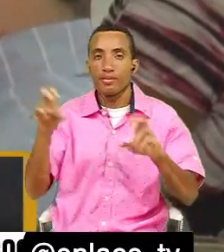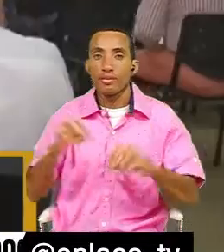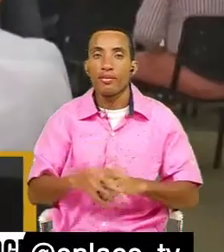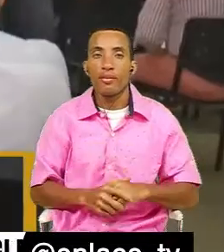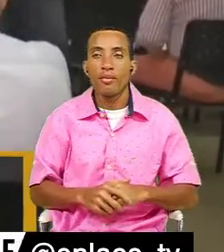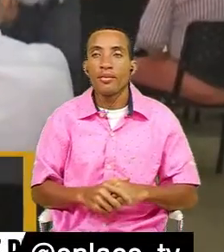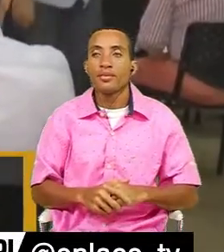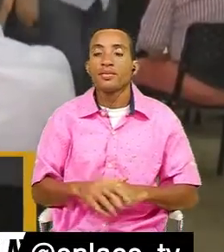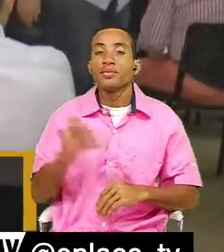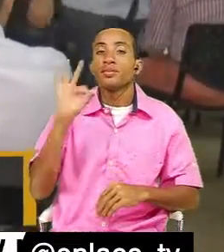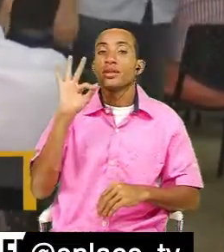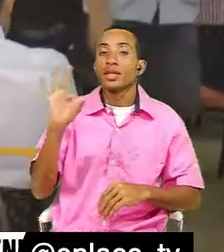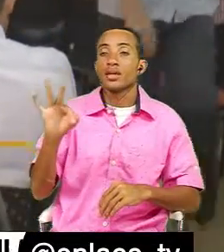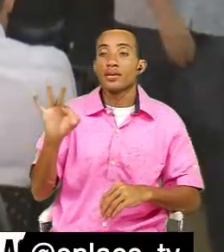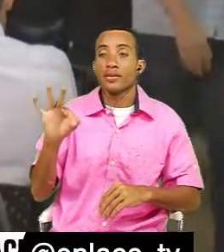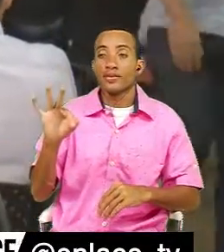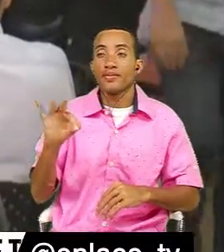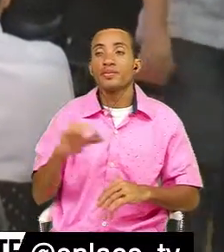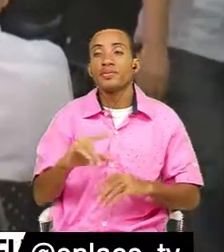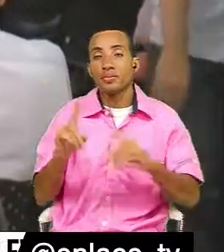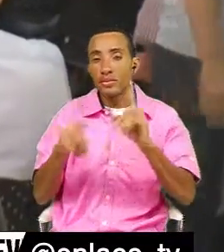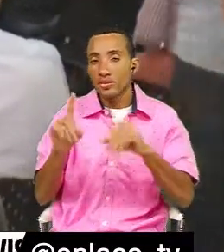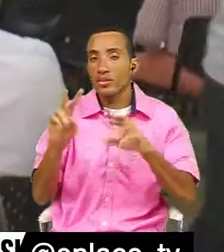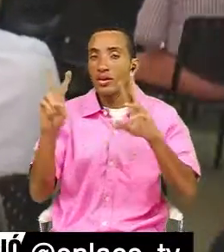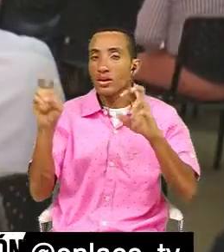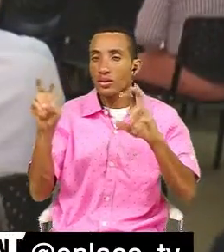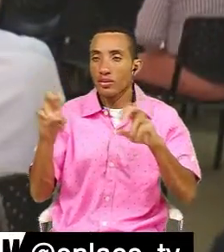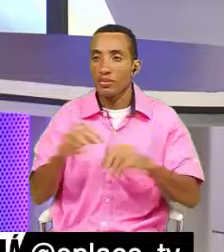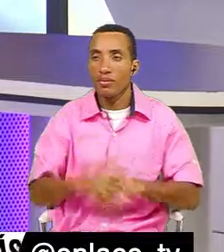y presupuesto fueron algunos de los temas tratados.